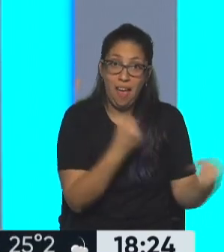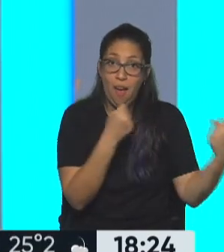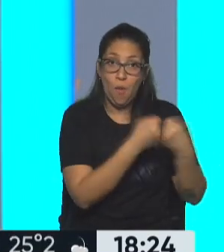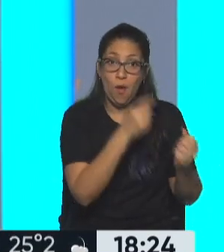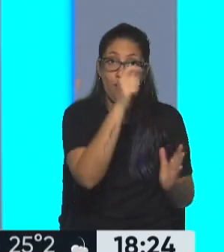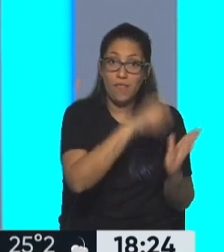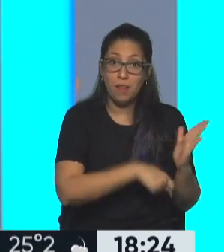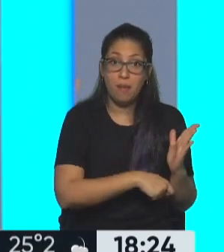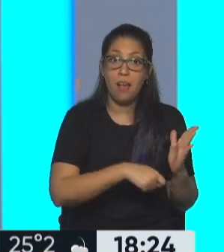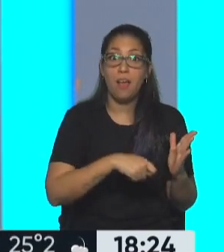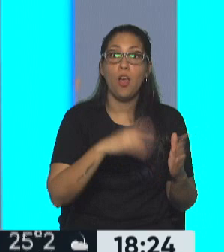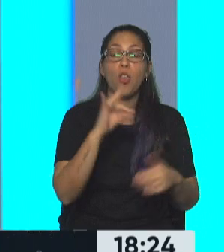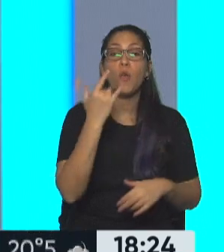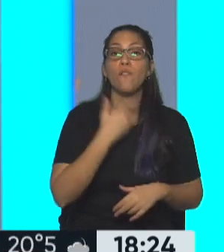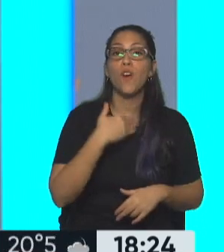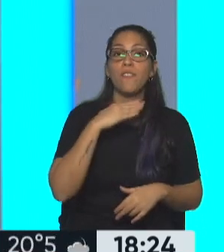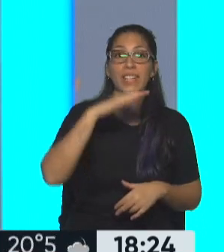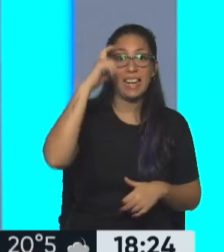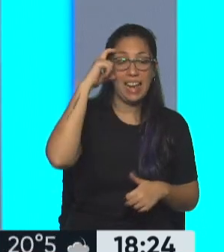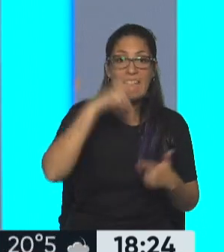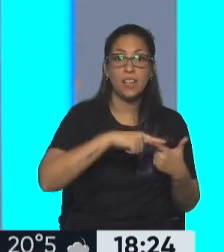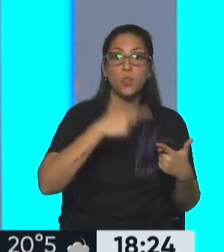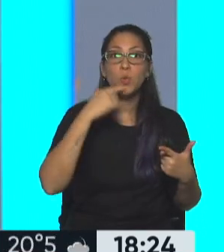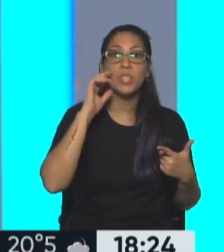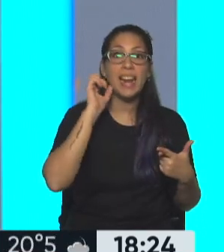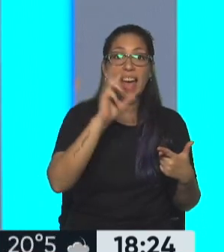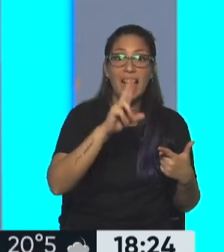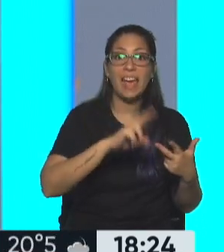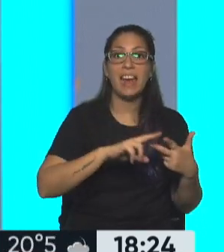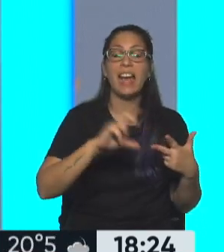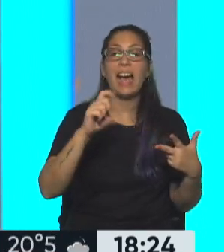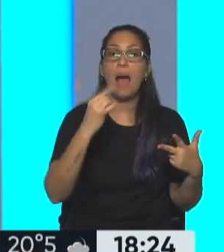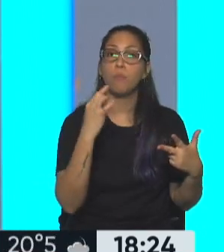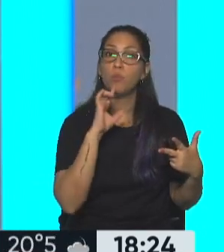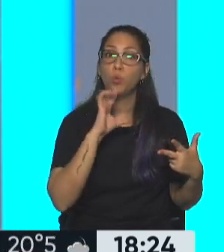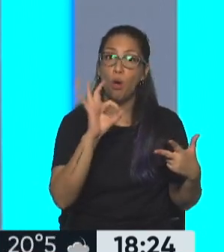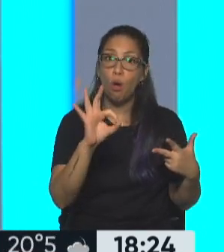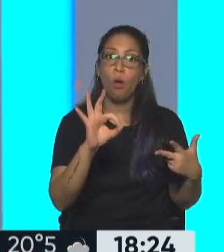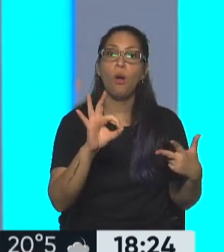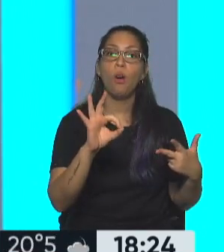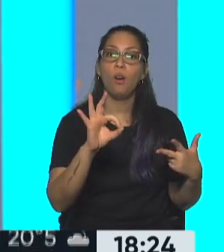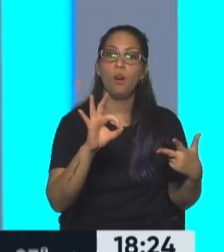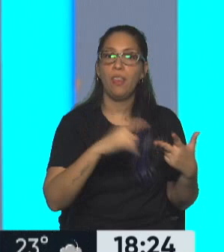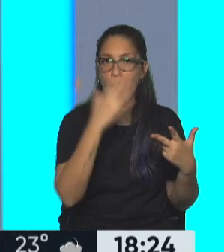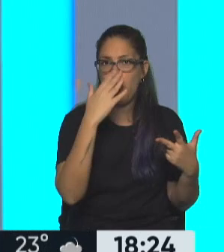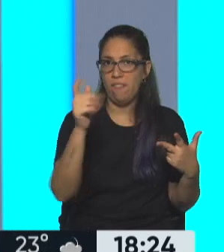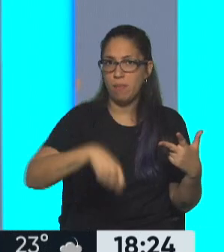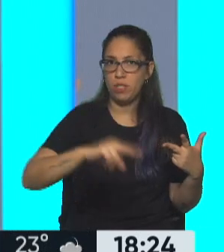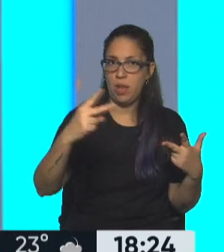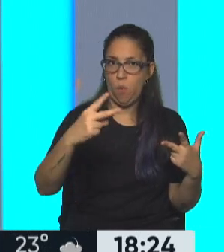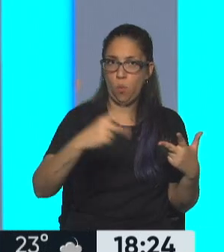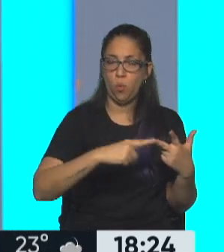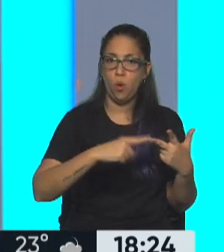termina firmando. Nicolás Dujovne, Sturzenegger en el primer momento, Luis Caputo luego, que junto